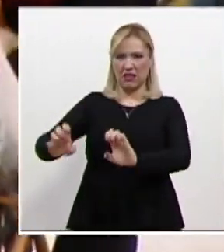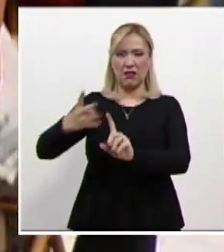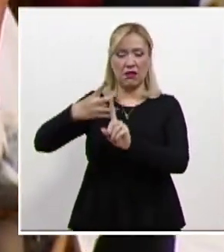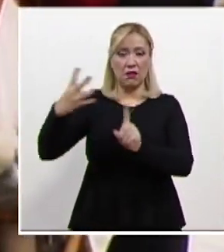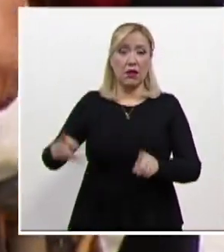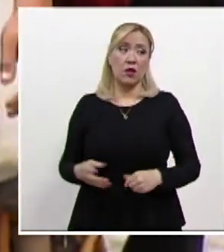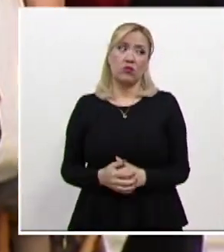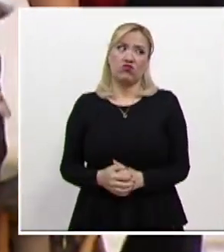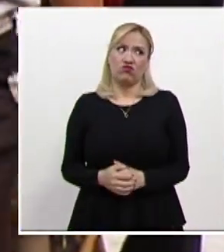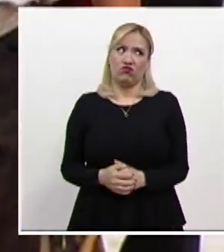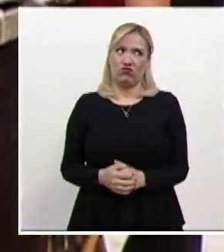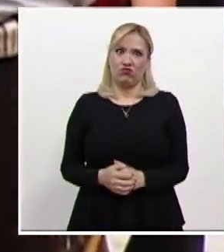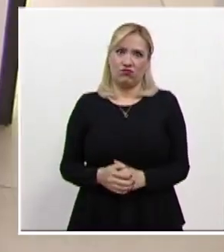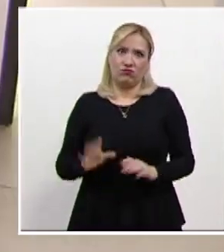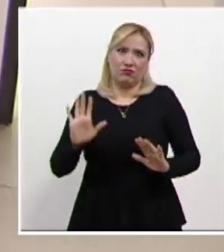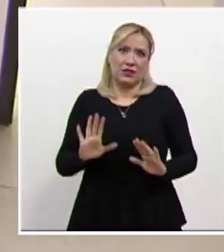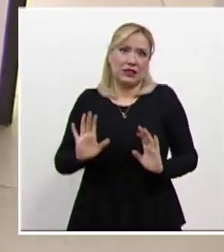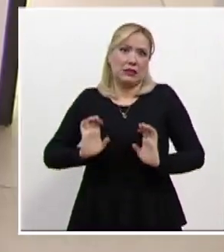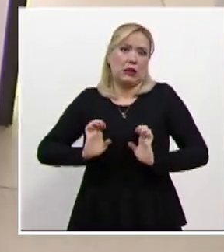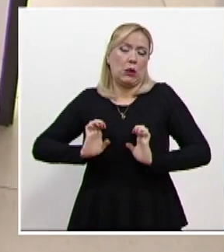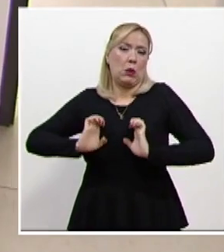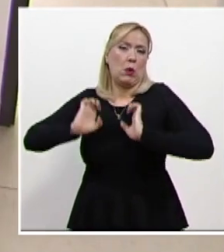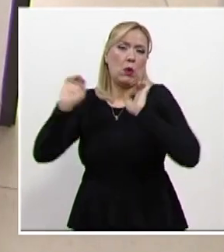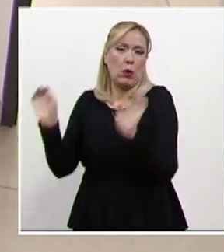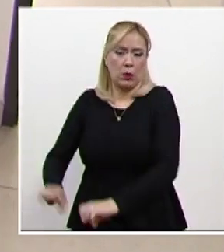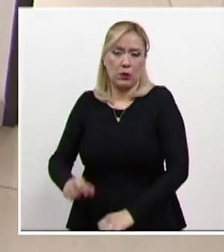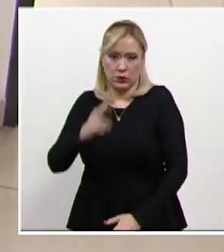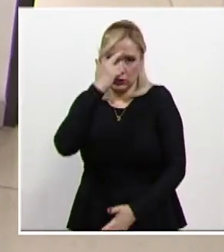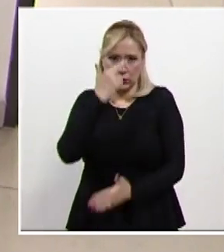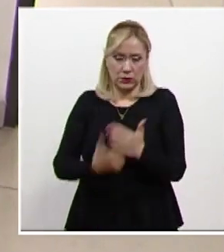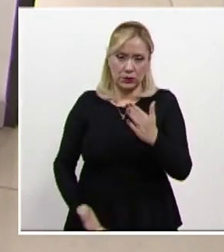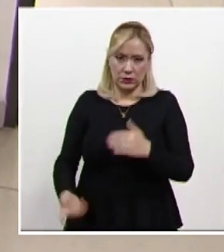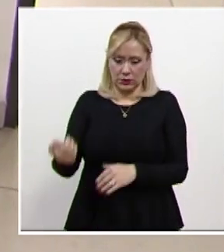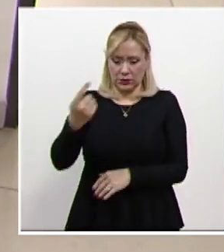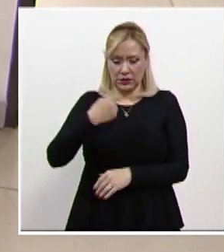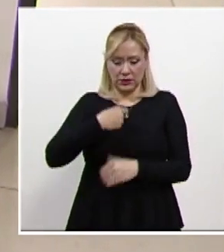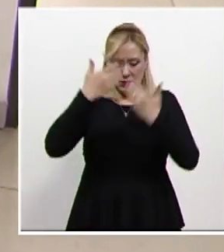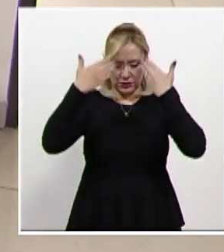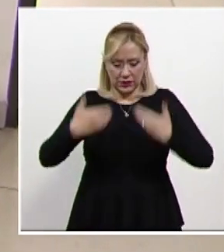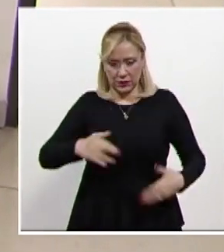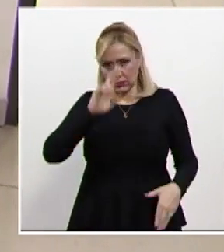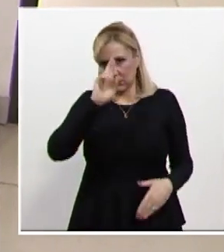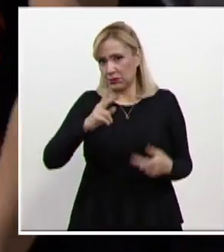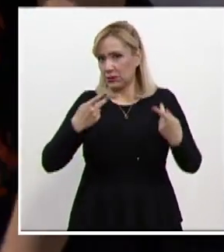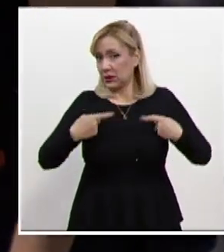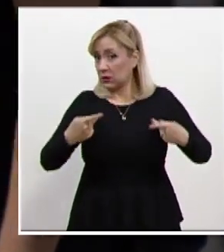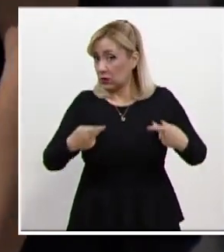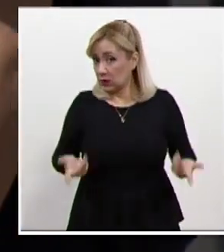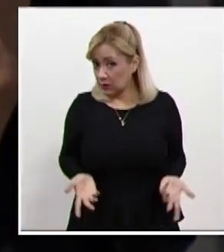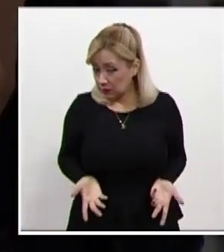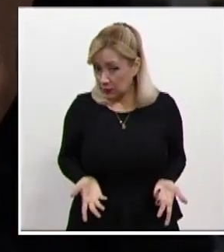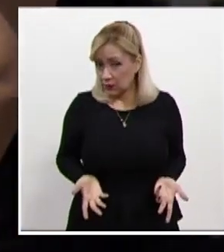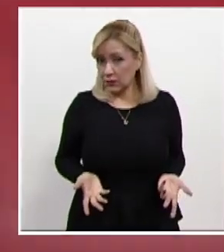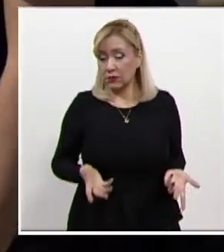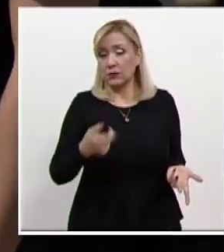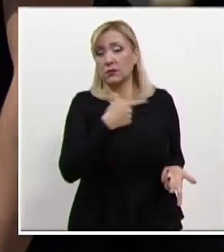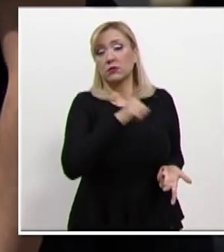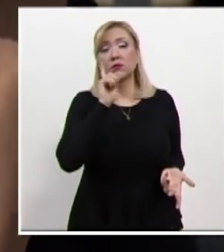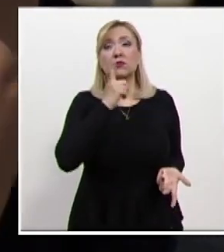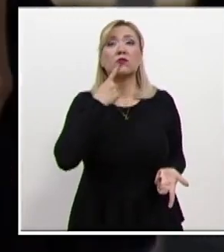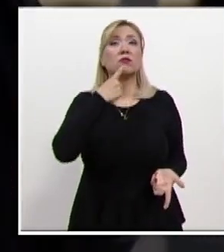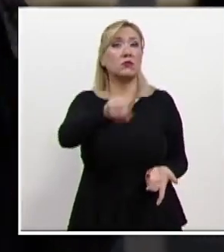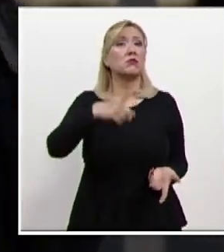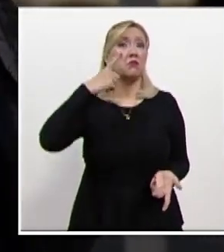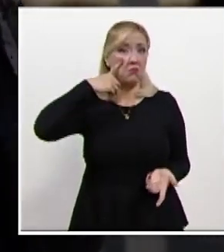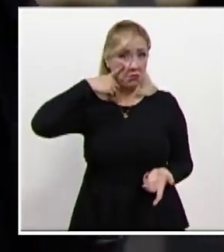considerarse como un discurso de odio que atenta contra la dignidad humana. Por tanto, el solo hecho de que la quejosa basara su denuncia en